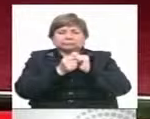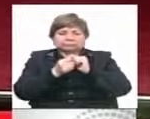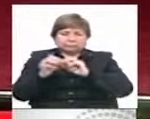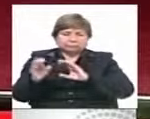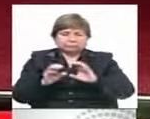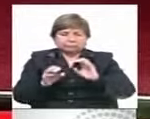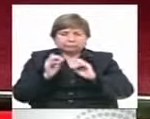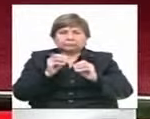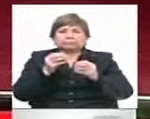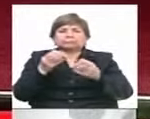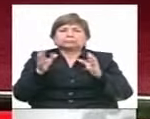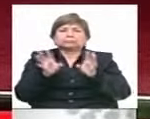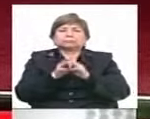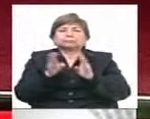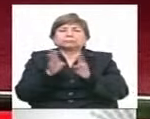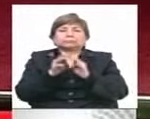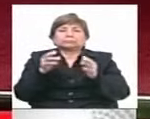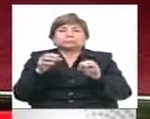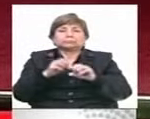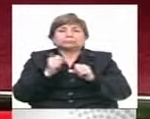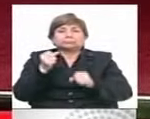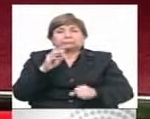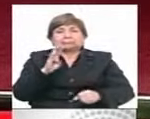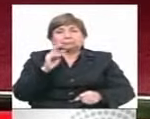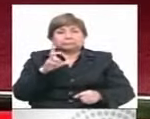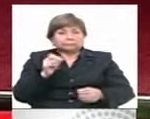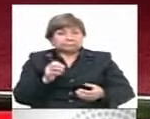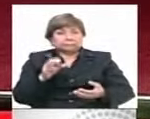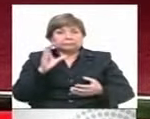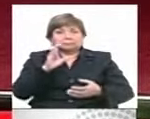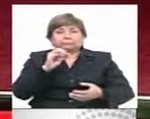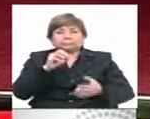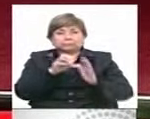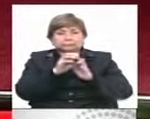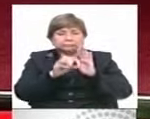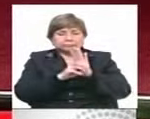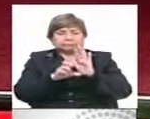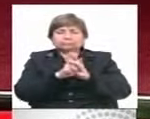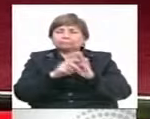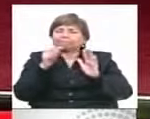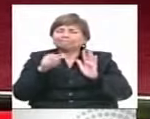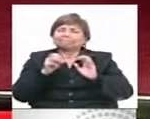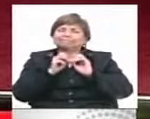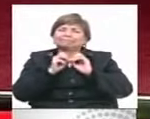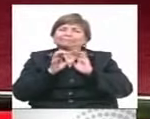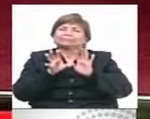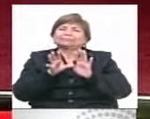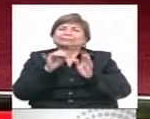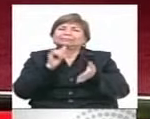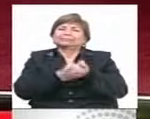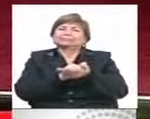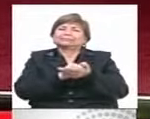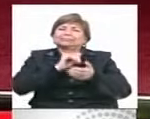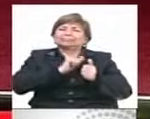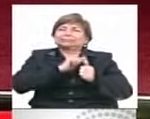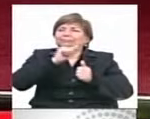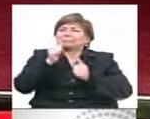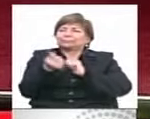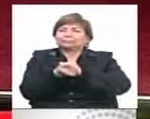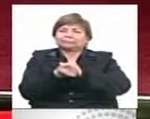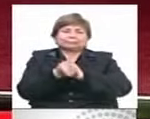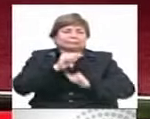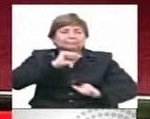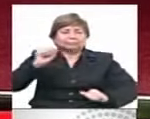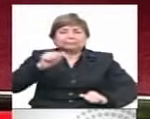darse con la Asamblea Constituyente. Por ello, tiene que quedar clarísimo aquí que los que se han pasado a la